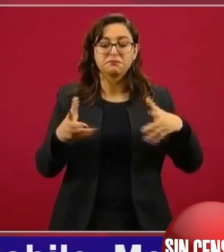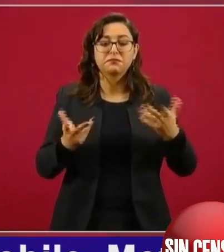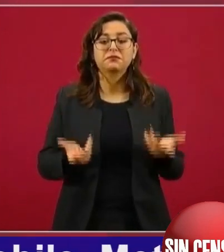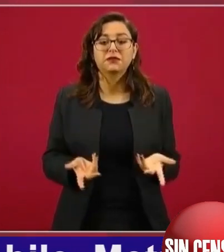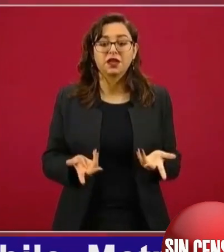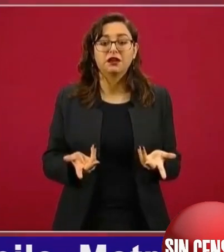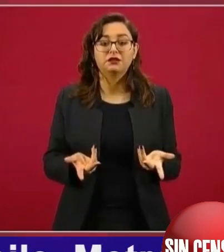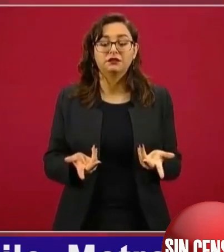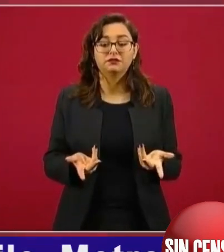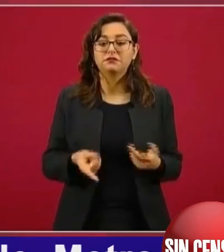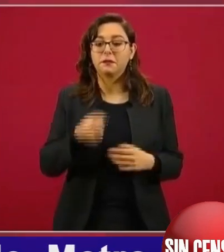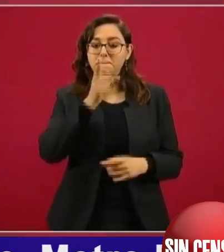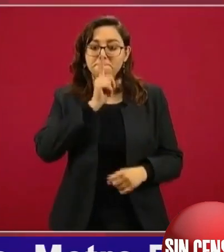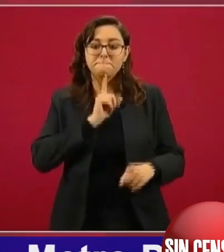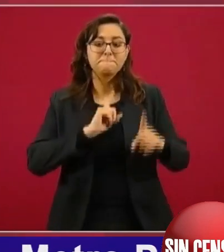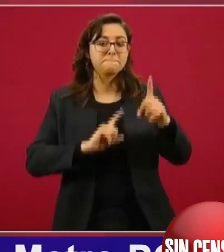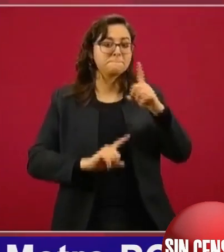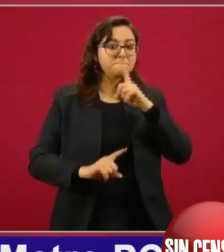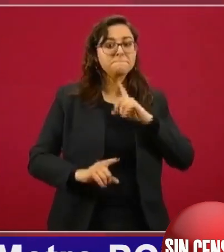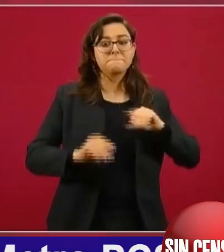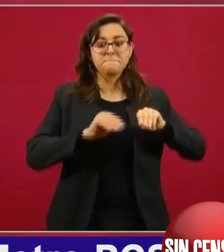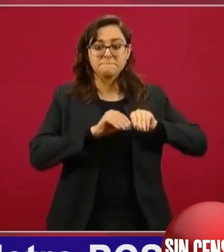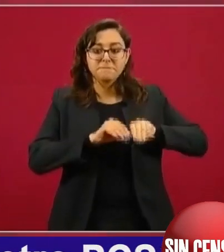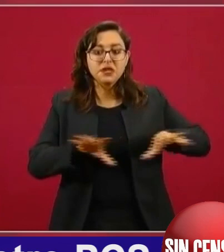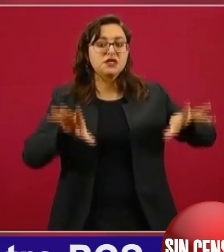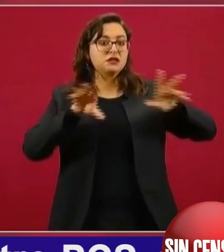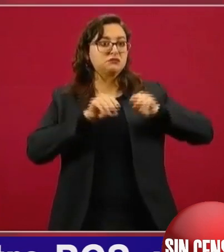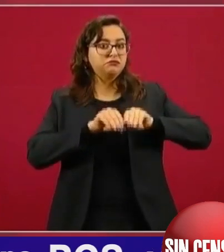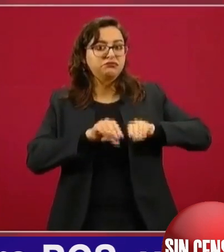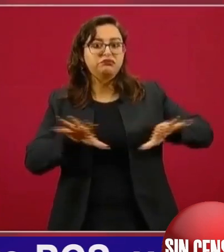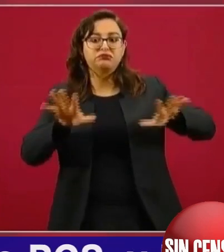tratan de engañar